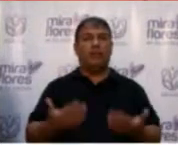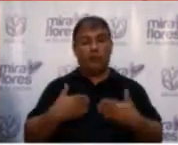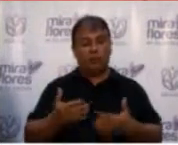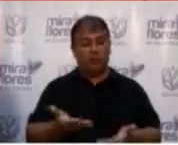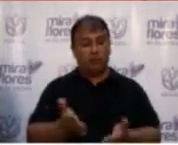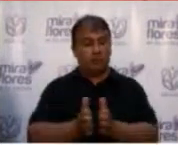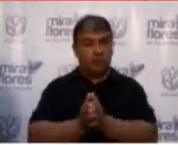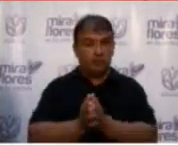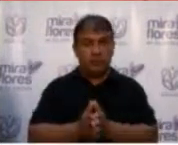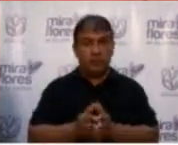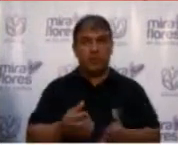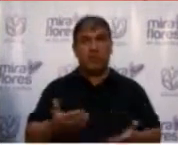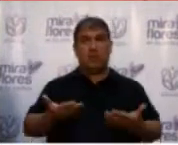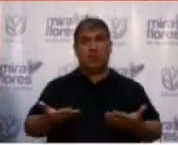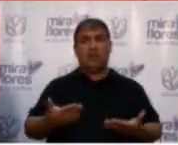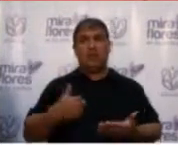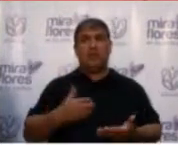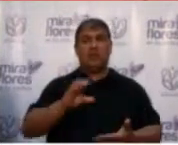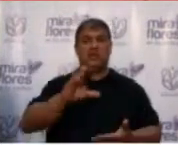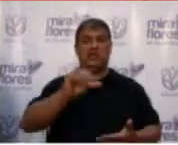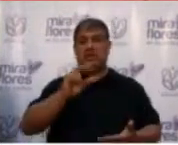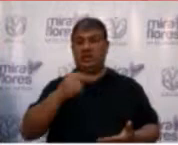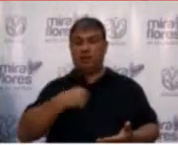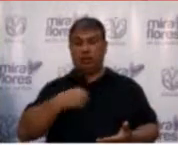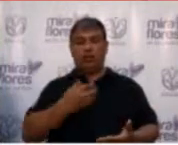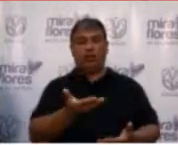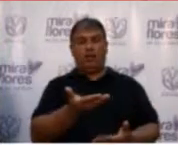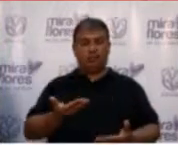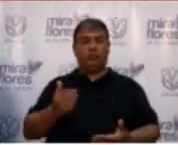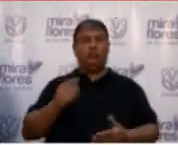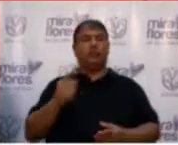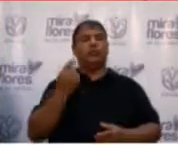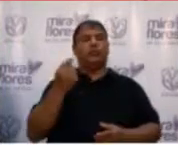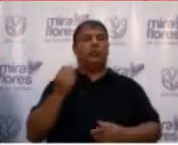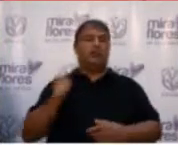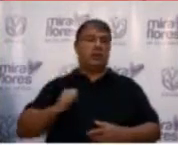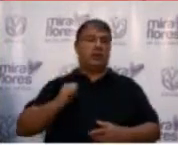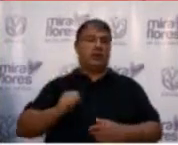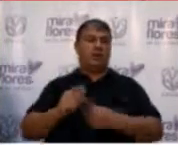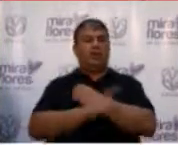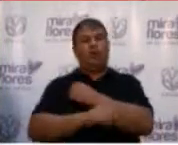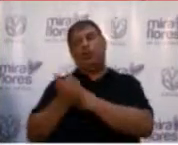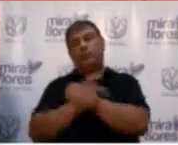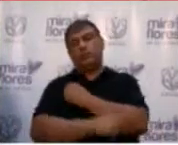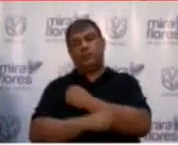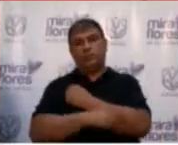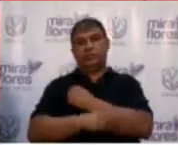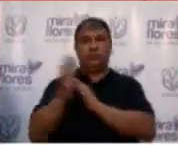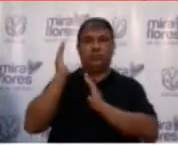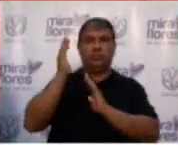una generosidad de parte de Sintel que fuese el único alcalde extranjero que fuese invitado a exponer.